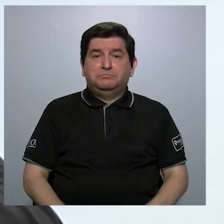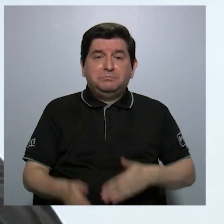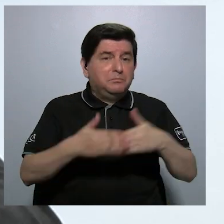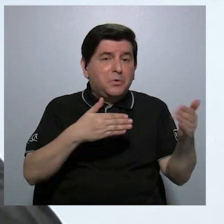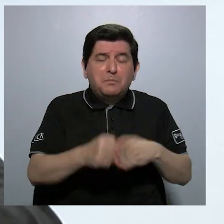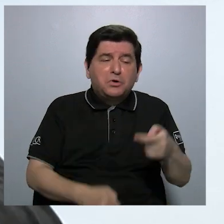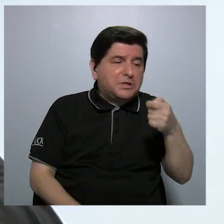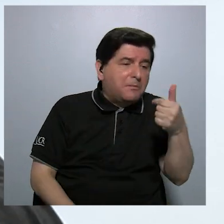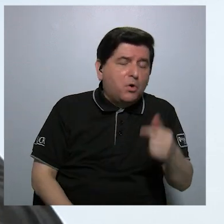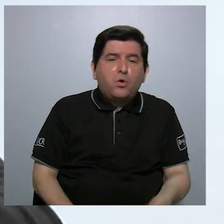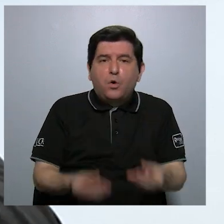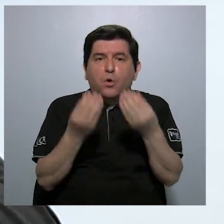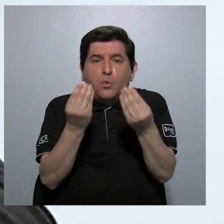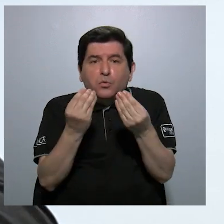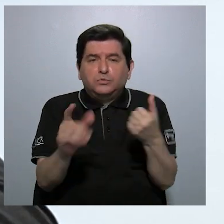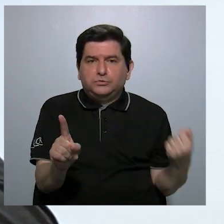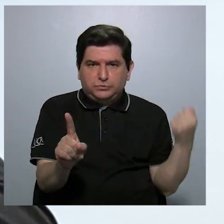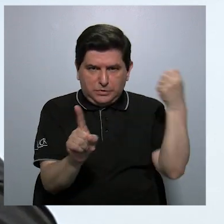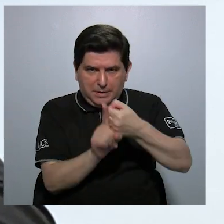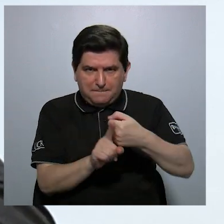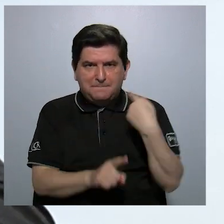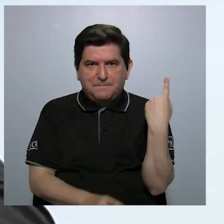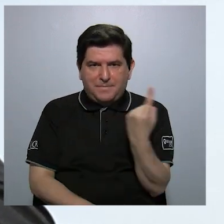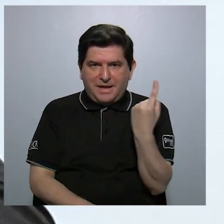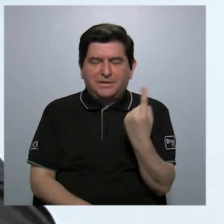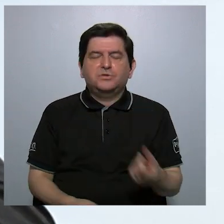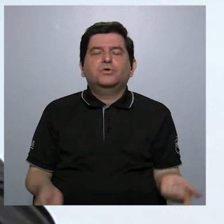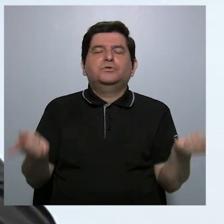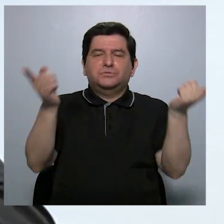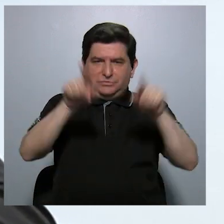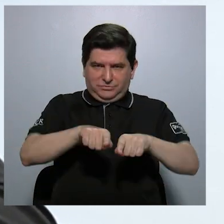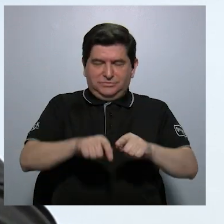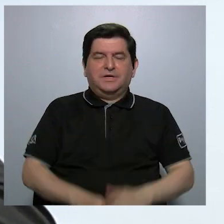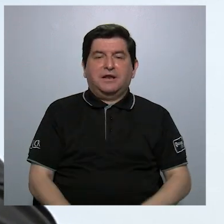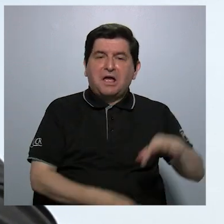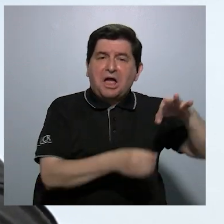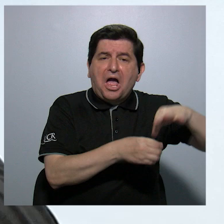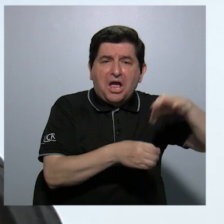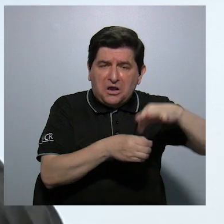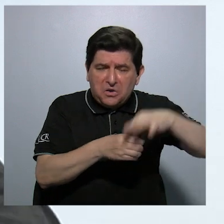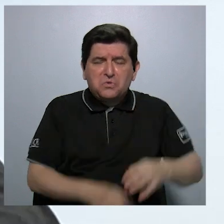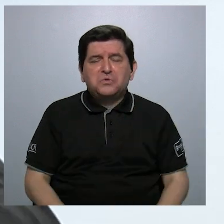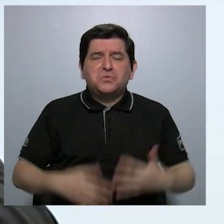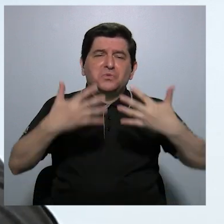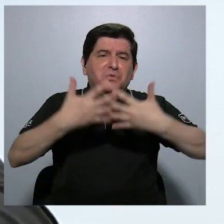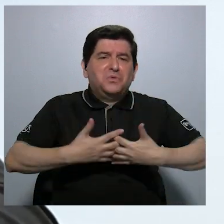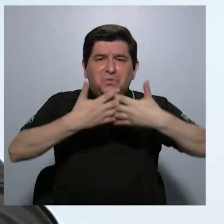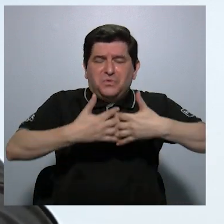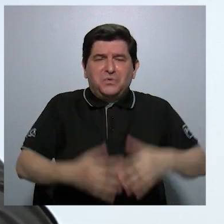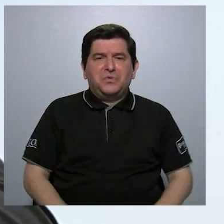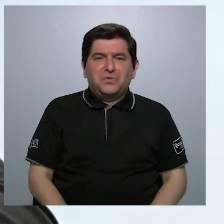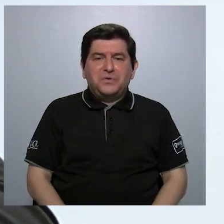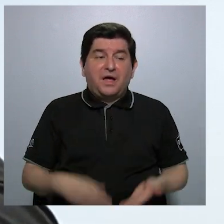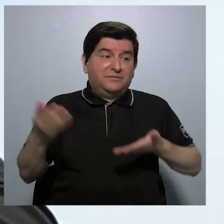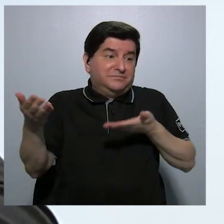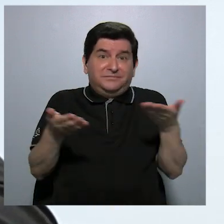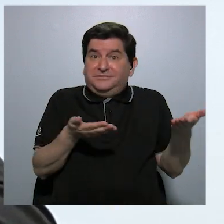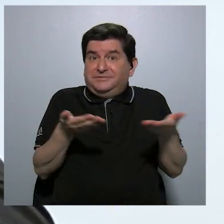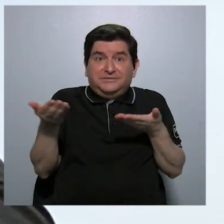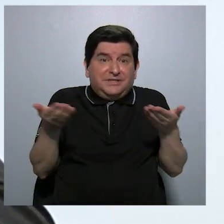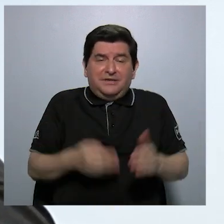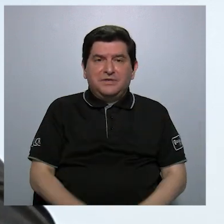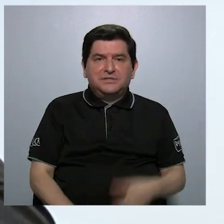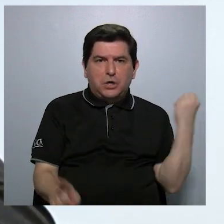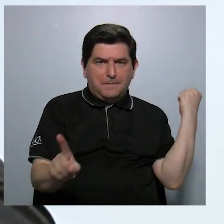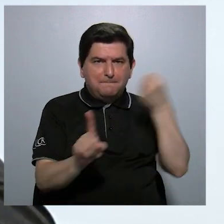poco, sea mucho, ese impacto siempre va a suceder. Sea en agricultura, en el sector industrial, en el sector de servicios,